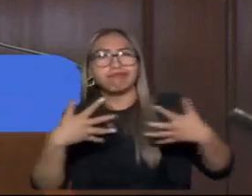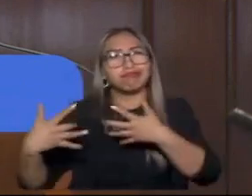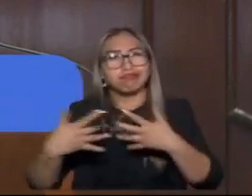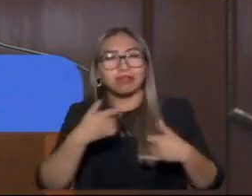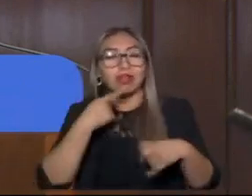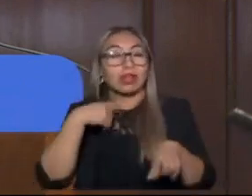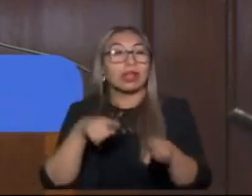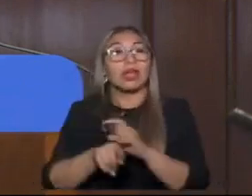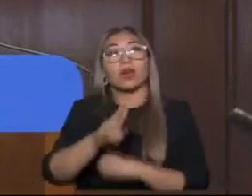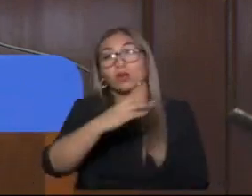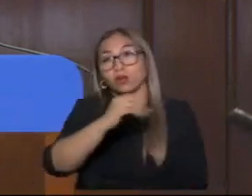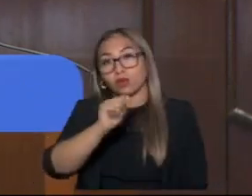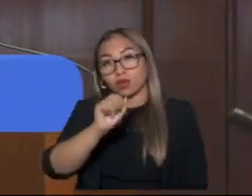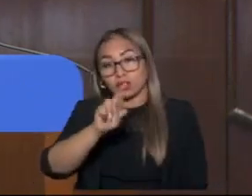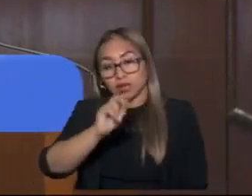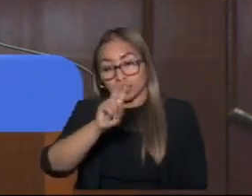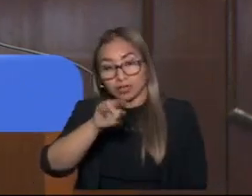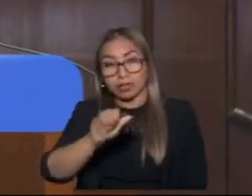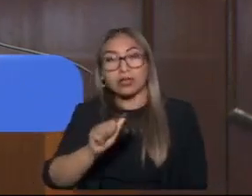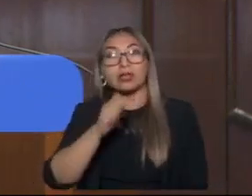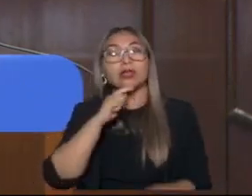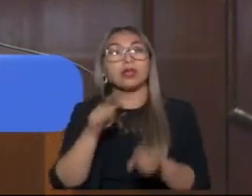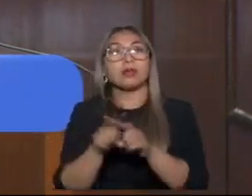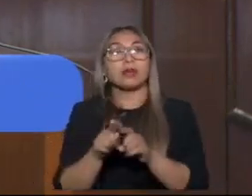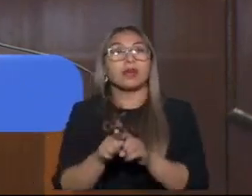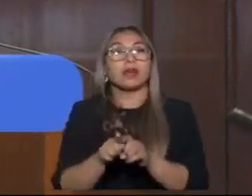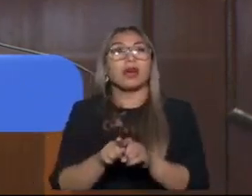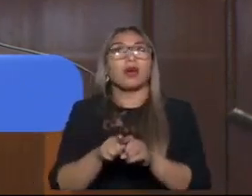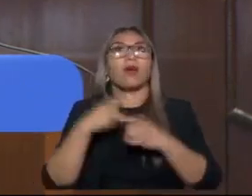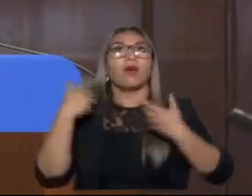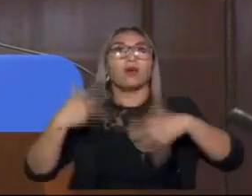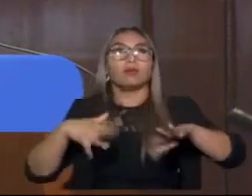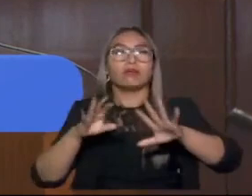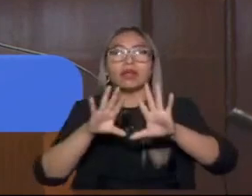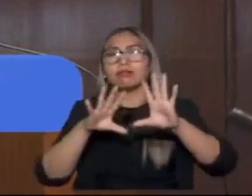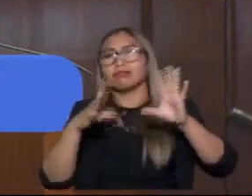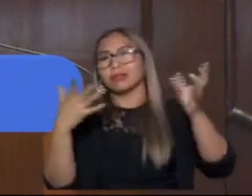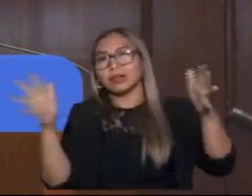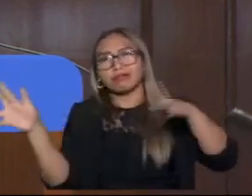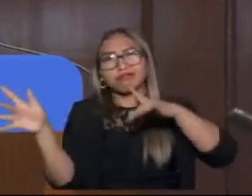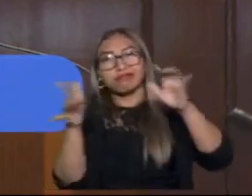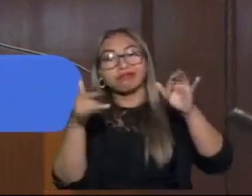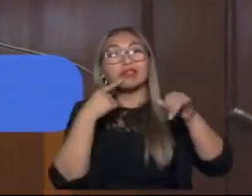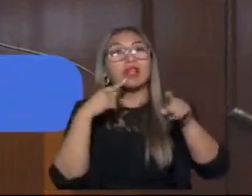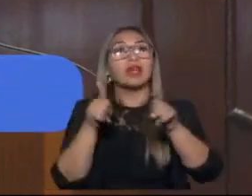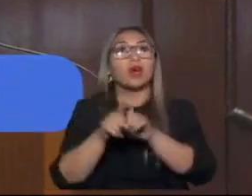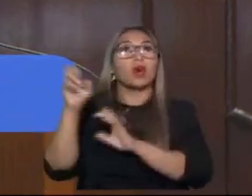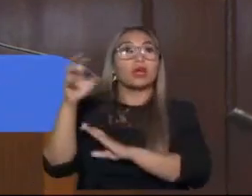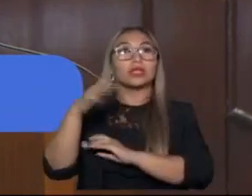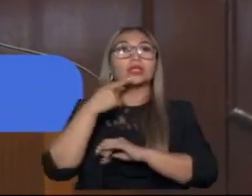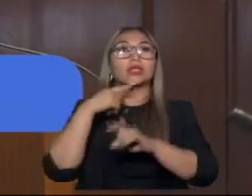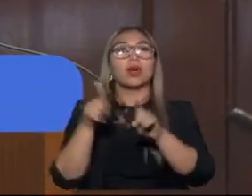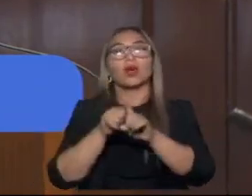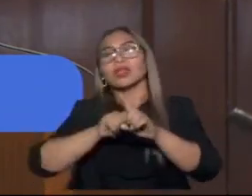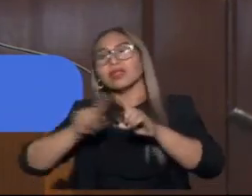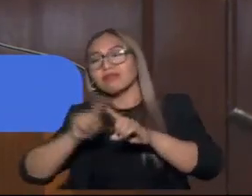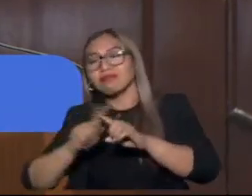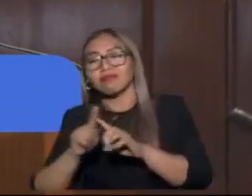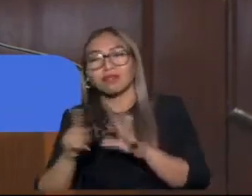nuestra economía, la crisis climática mundial con sus implicaciones